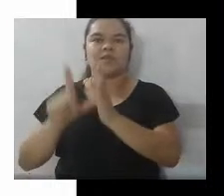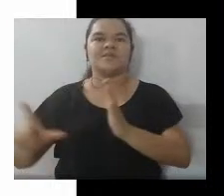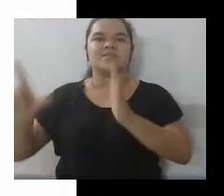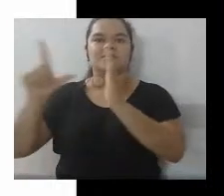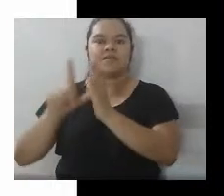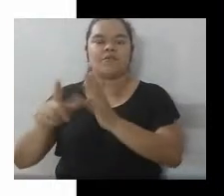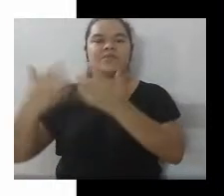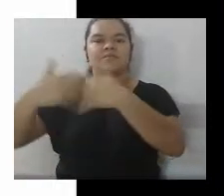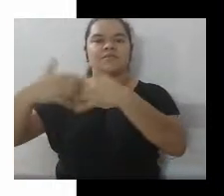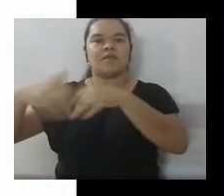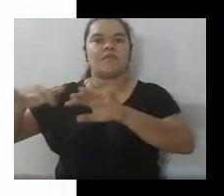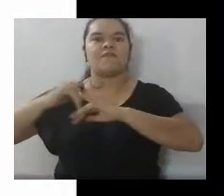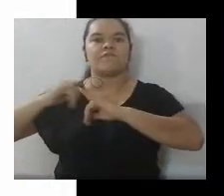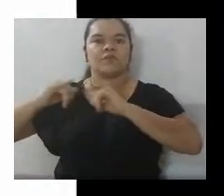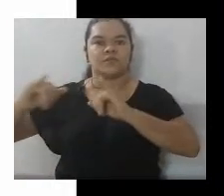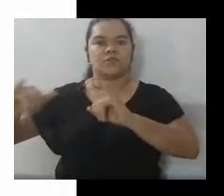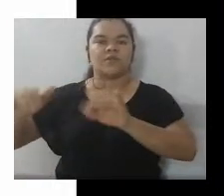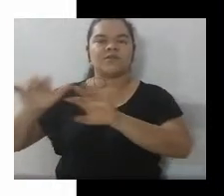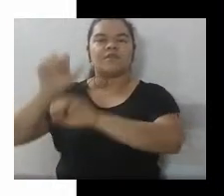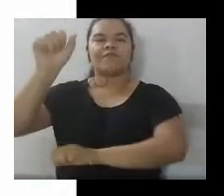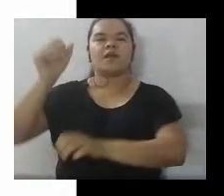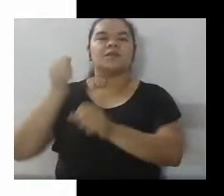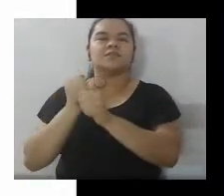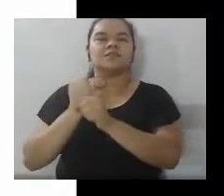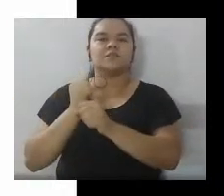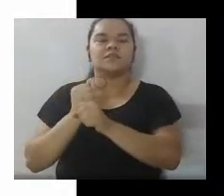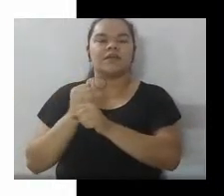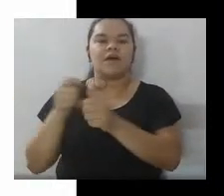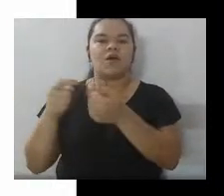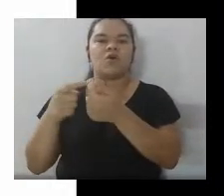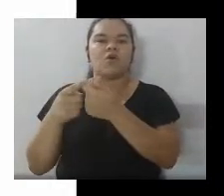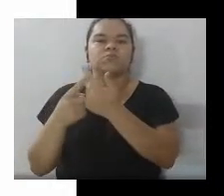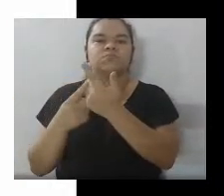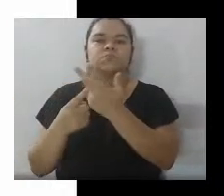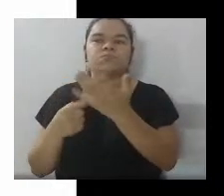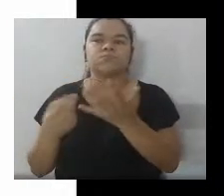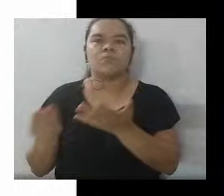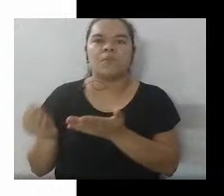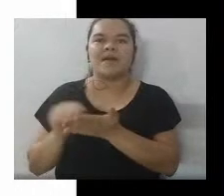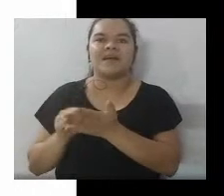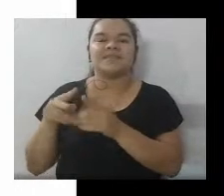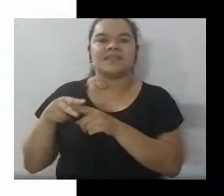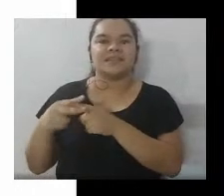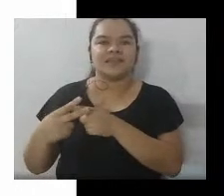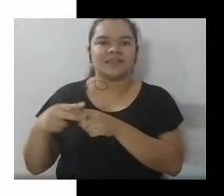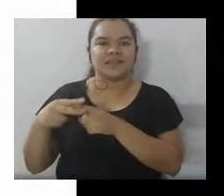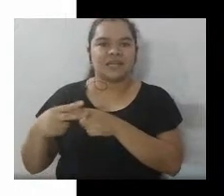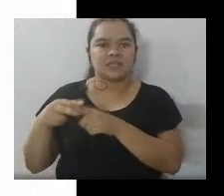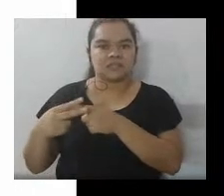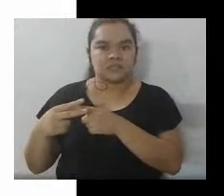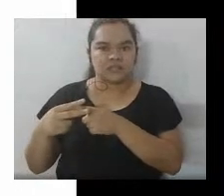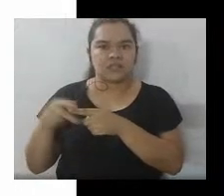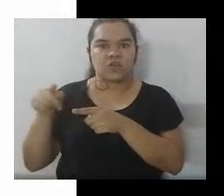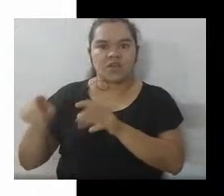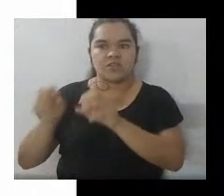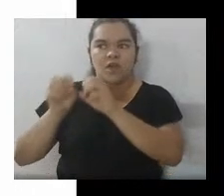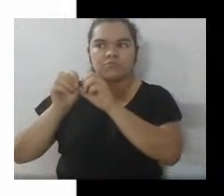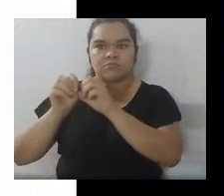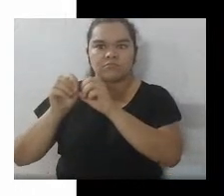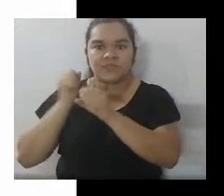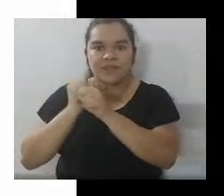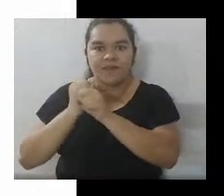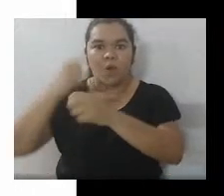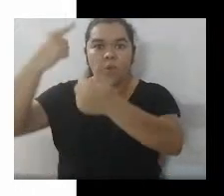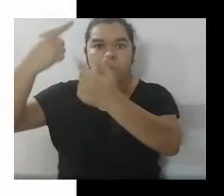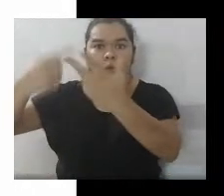ya tiene un perfil un poco más en el sentido técnico, tiene más amplitud a los efectos